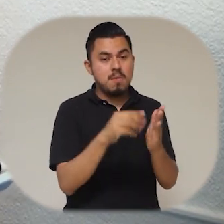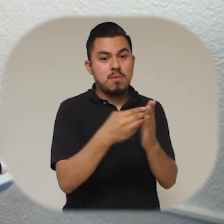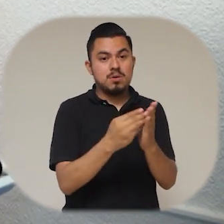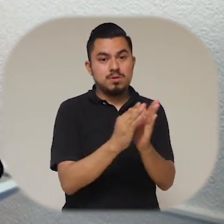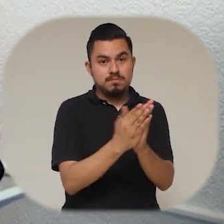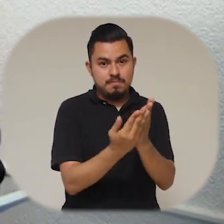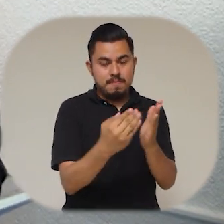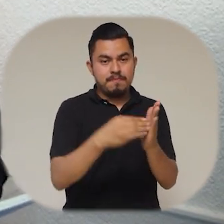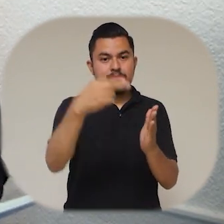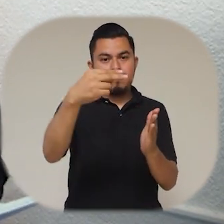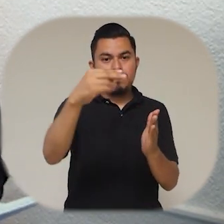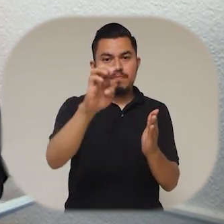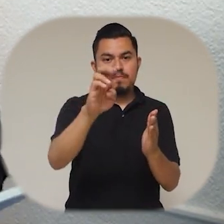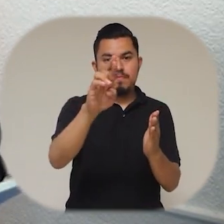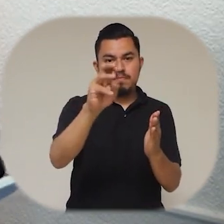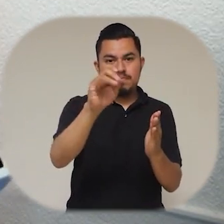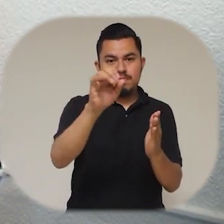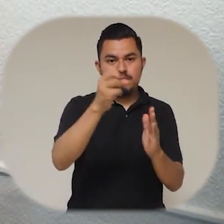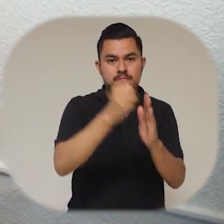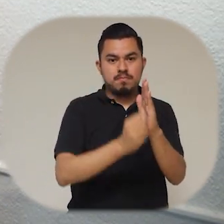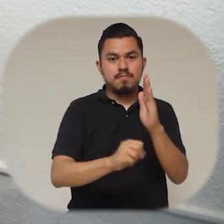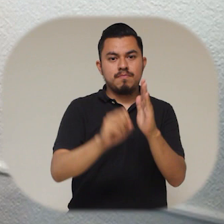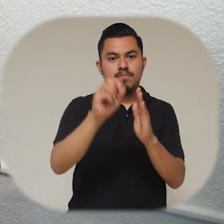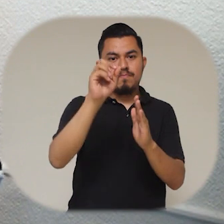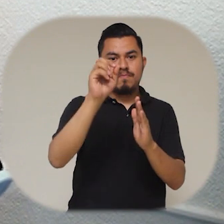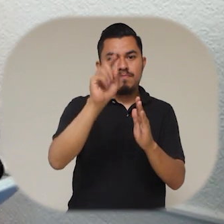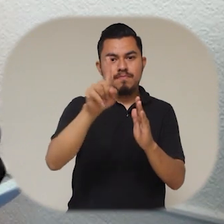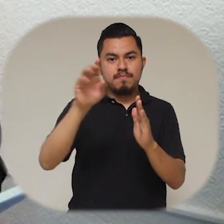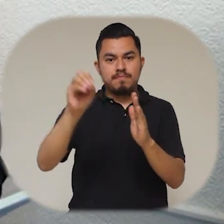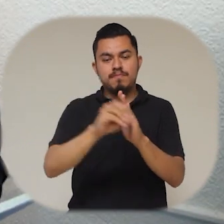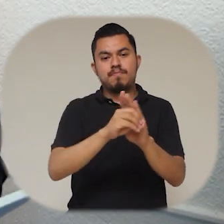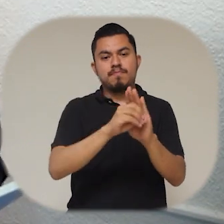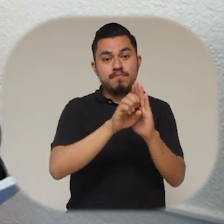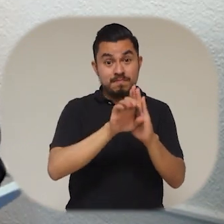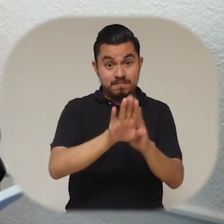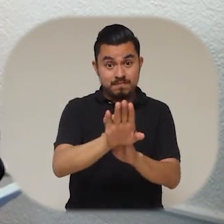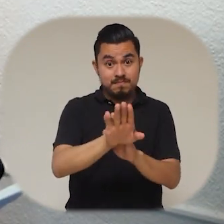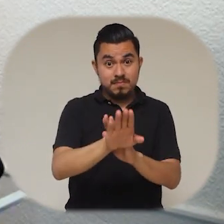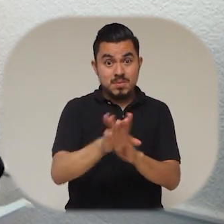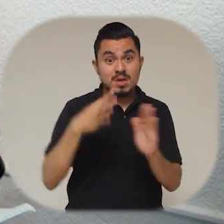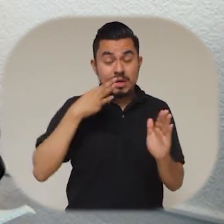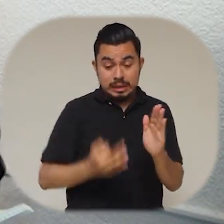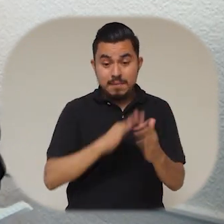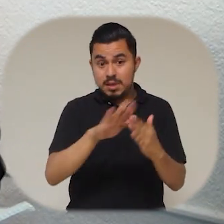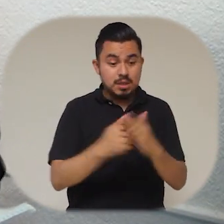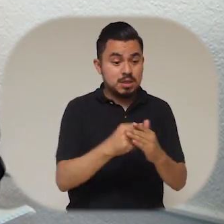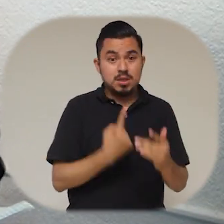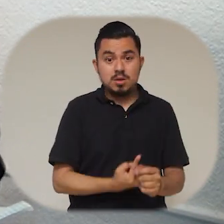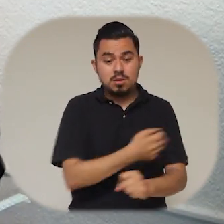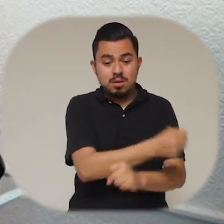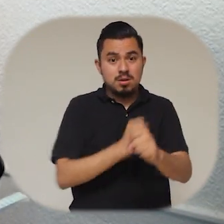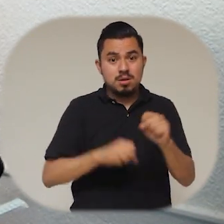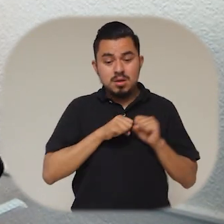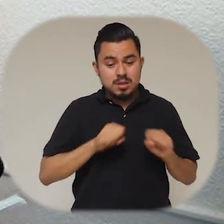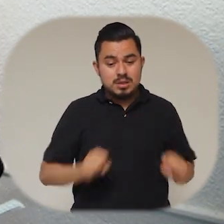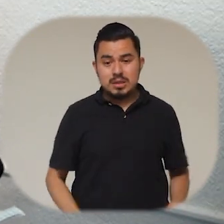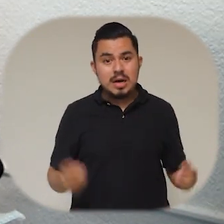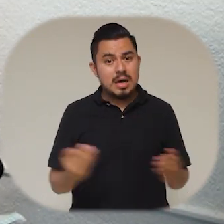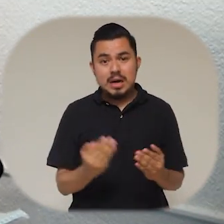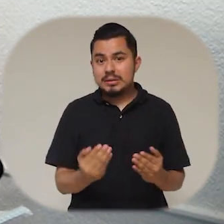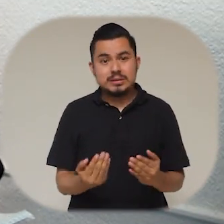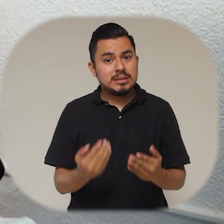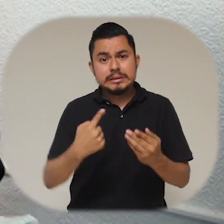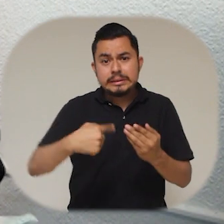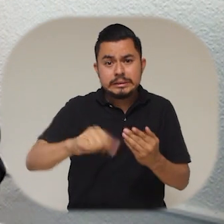dice: ciertamente todos sacerdotes a día tras día administrando y ofreciendo muchas veces los mismos sacrificios que nunca pueden